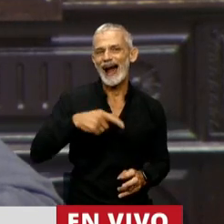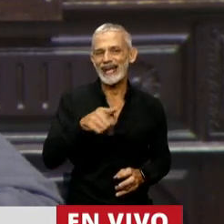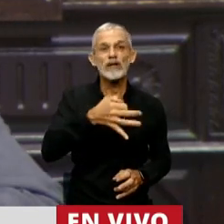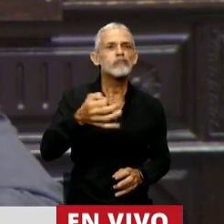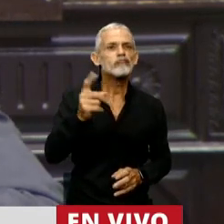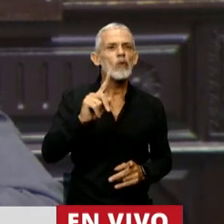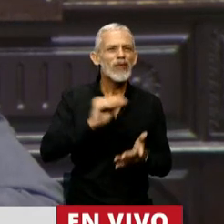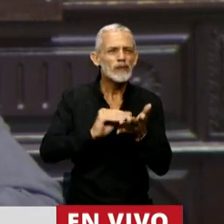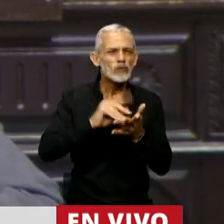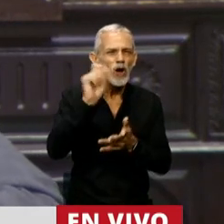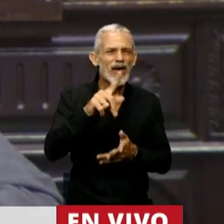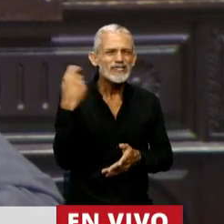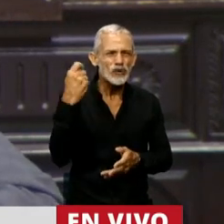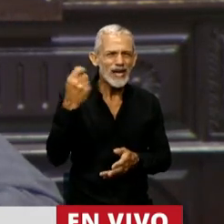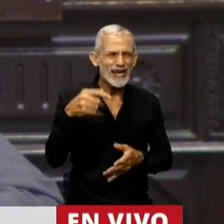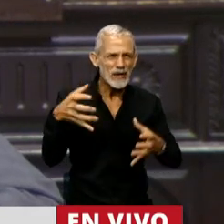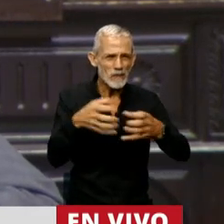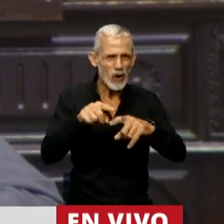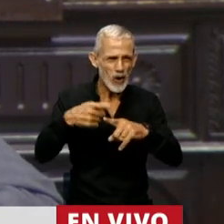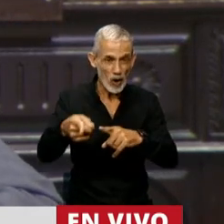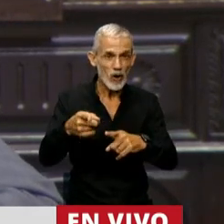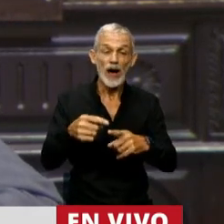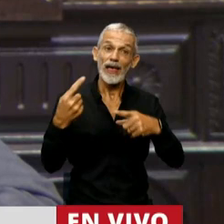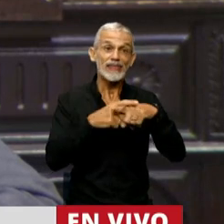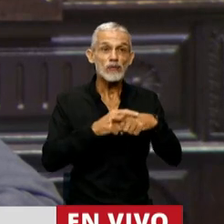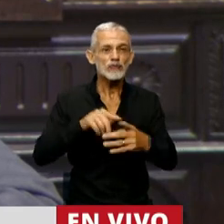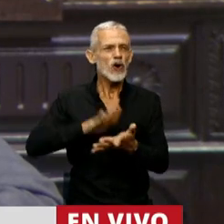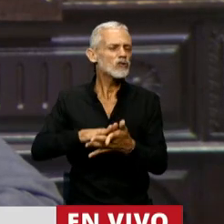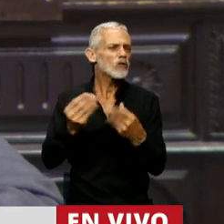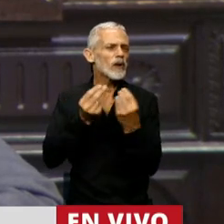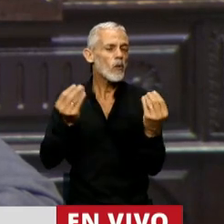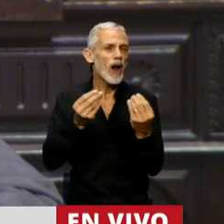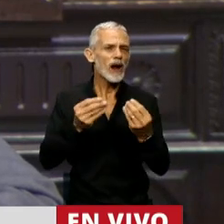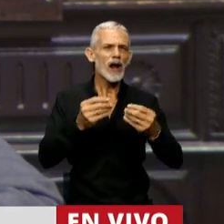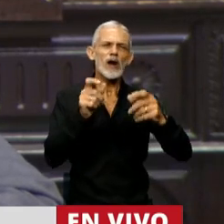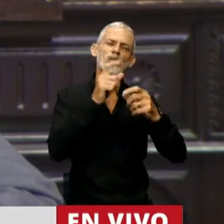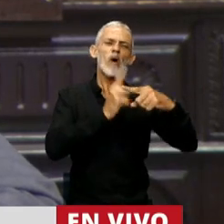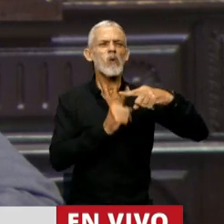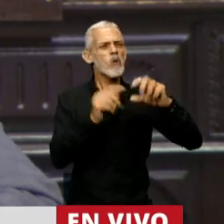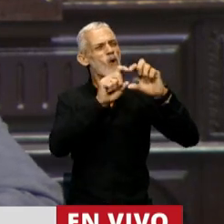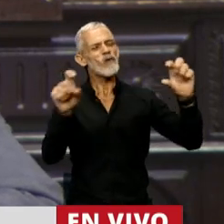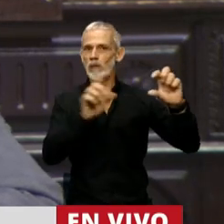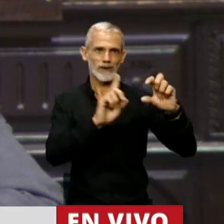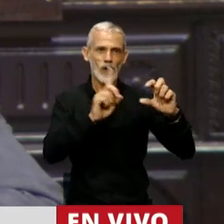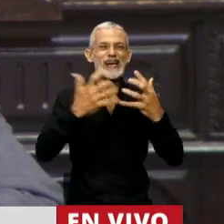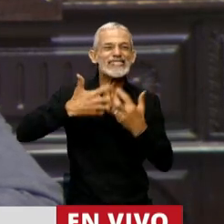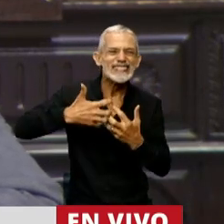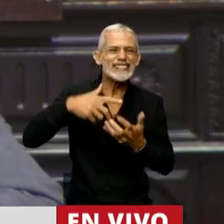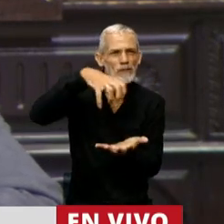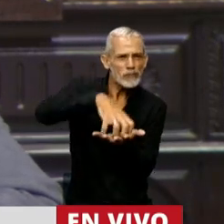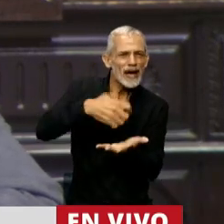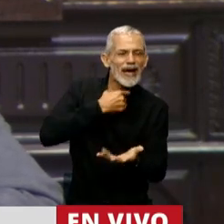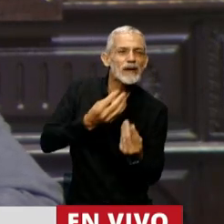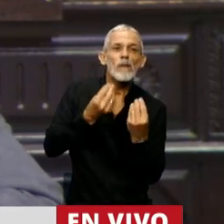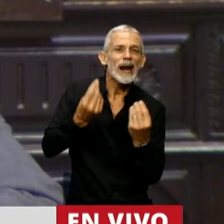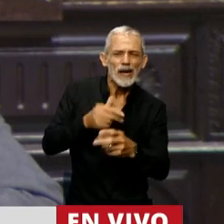dijo un diputado del socialismo, la discusión no pasa por la fórmula, la discusión pasa por el sistema que queremos